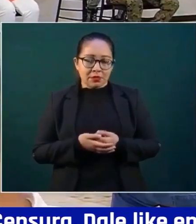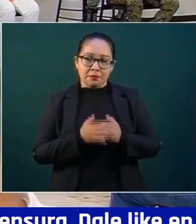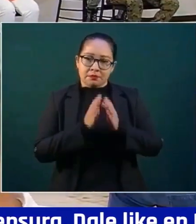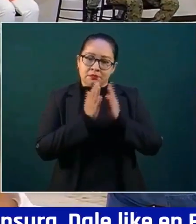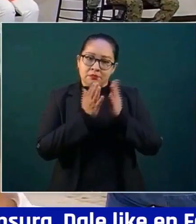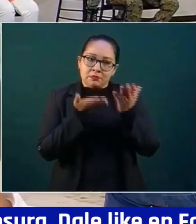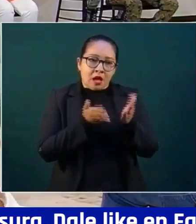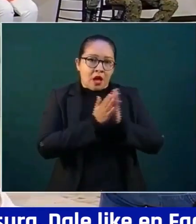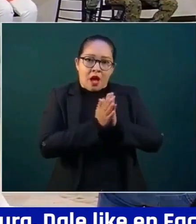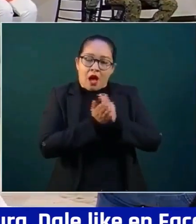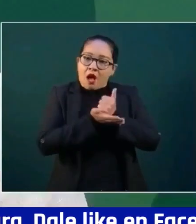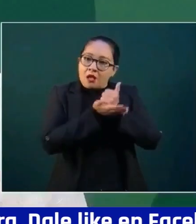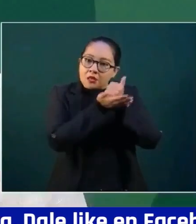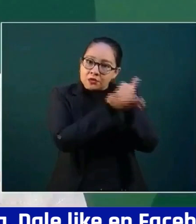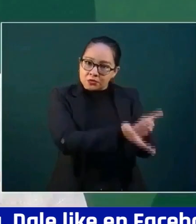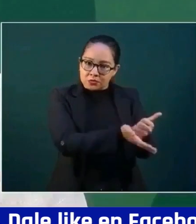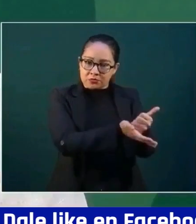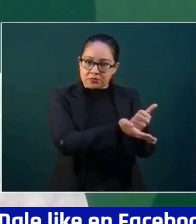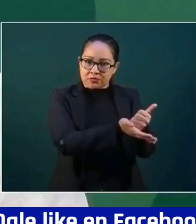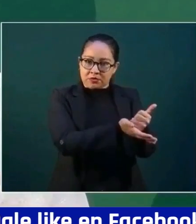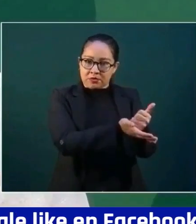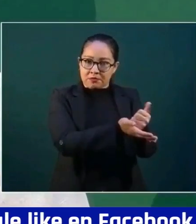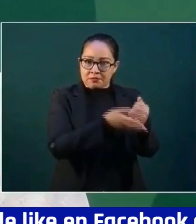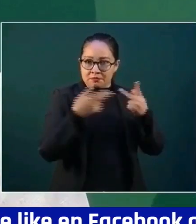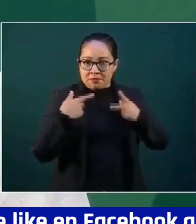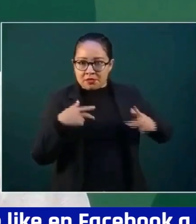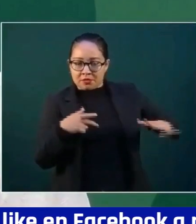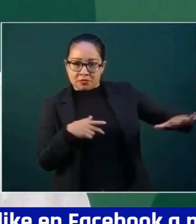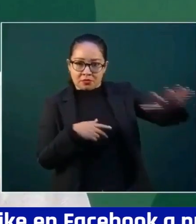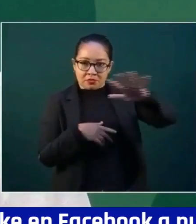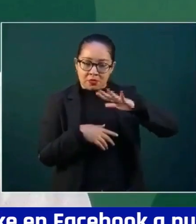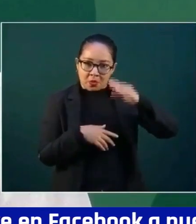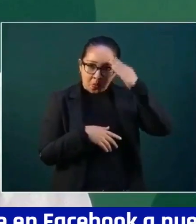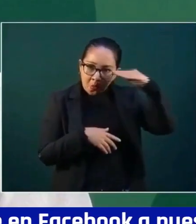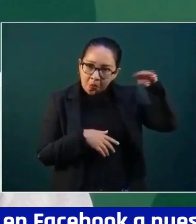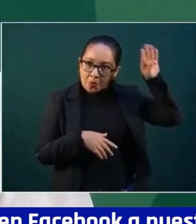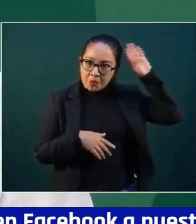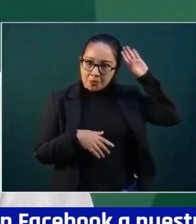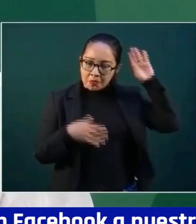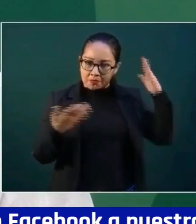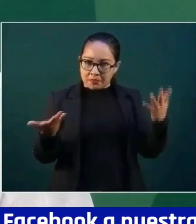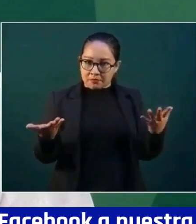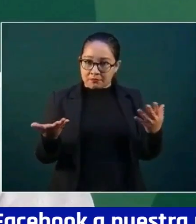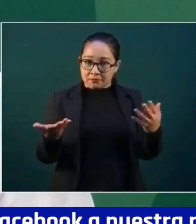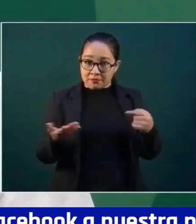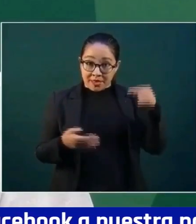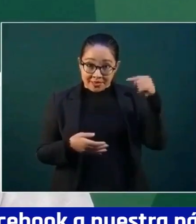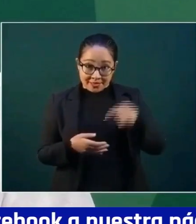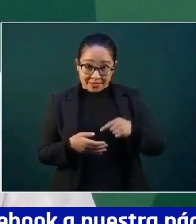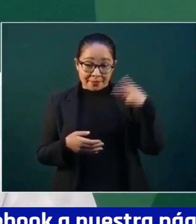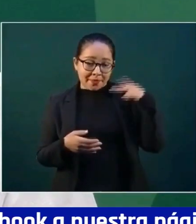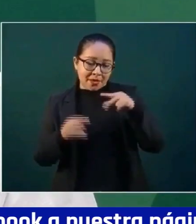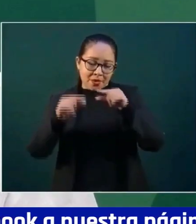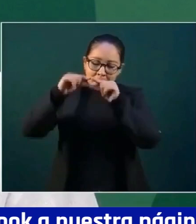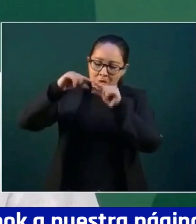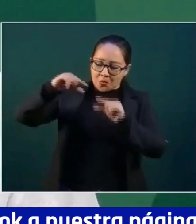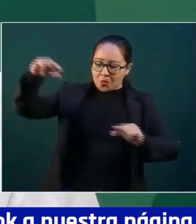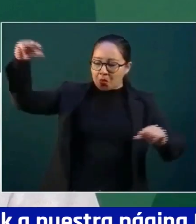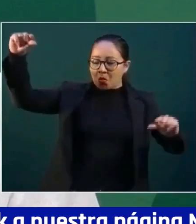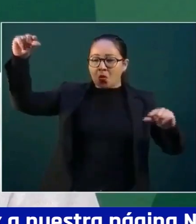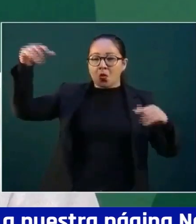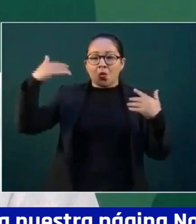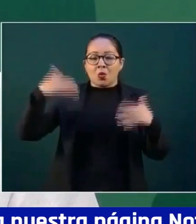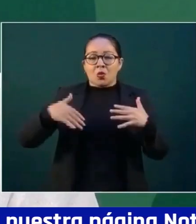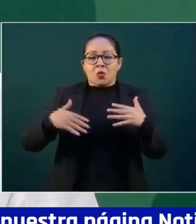al pueblo de Cuba. Desde aquí, desde la heroica Veracruz, que tiene